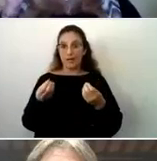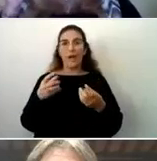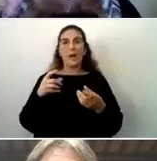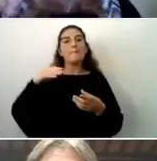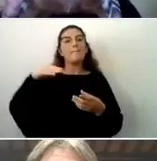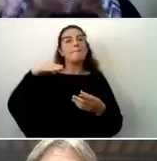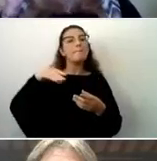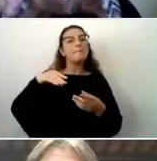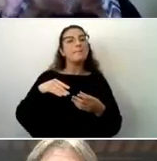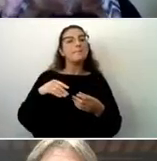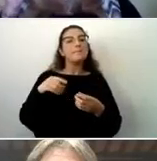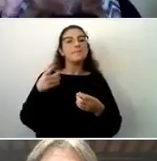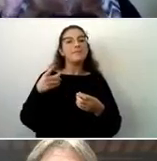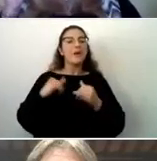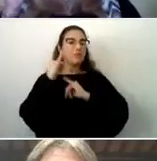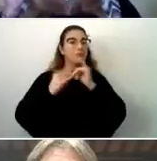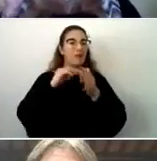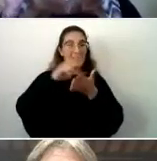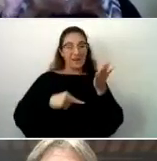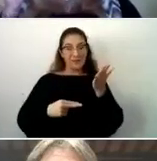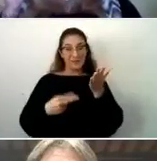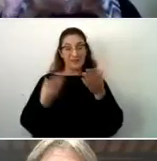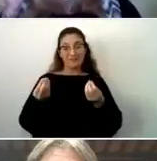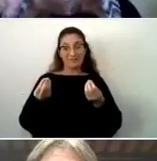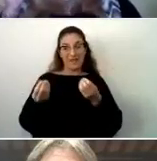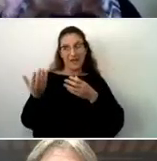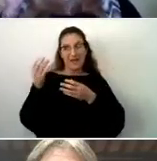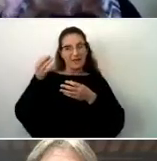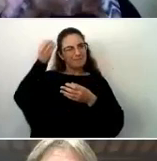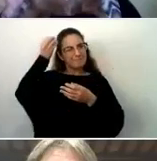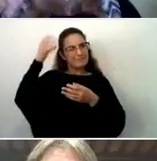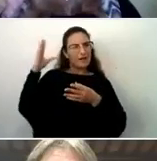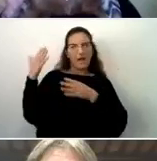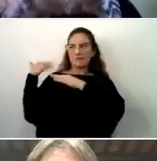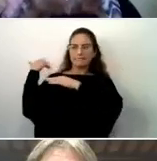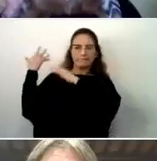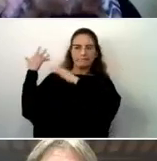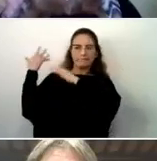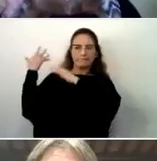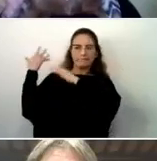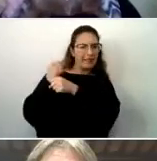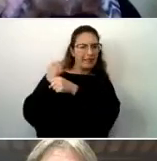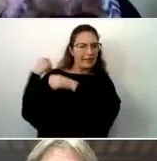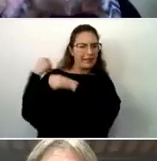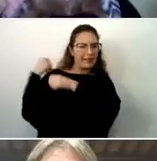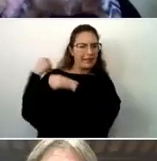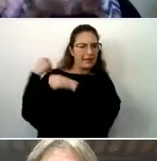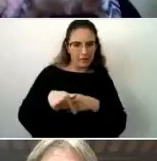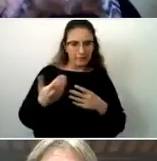pero no podemos olvidarnos de dónde venimos, ¿no?, para llegar hasta el modelo social.